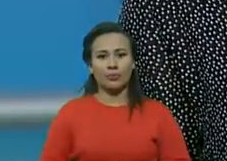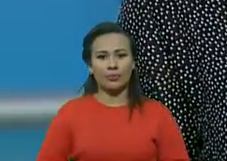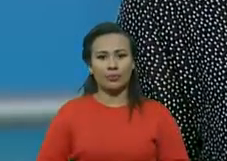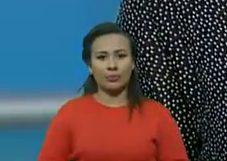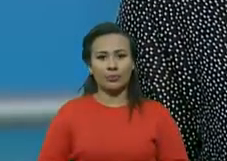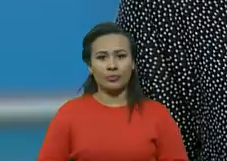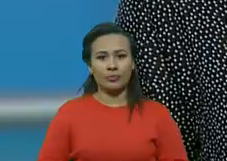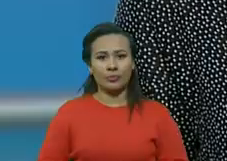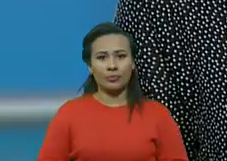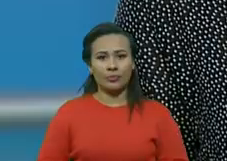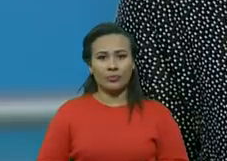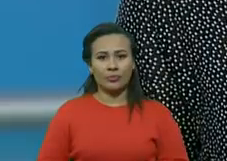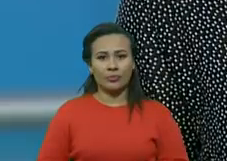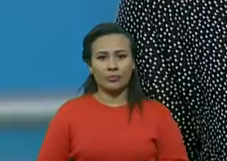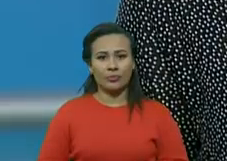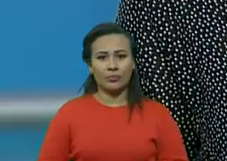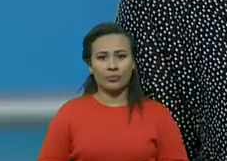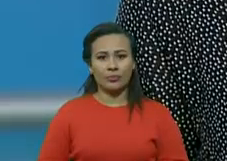postura.